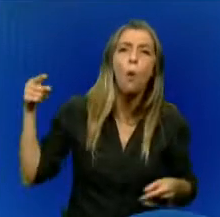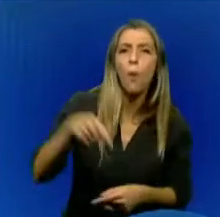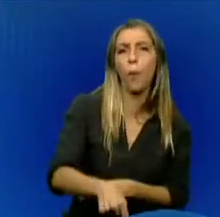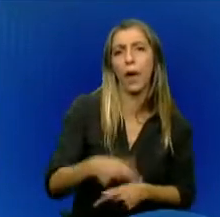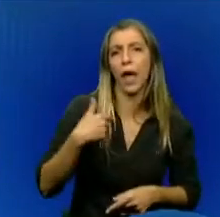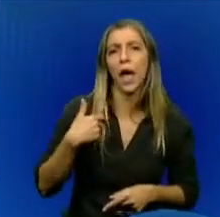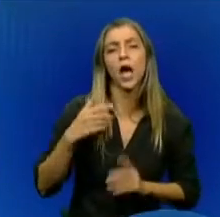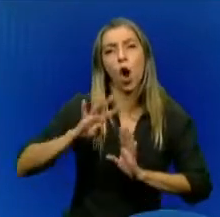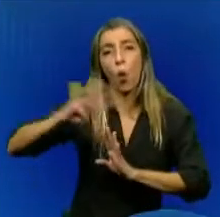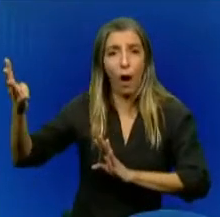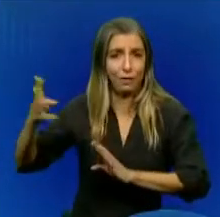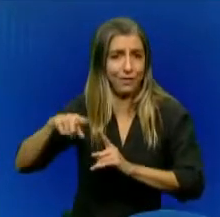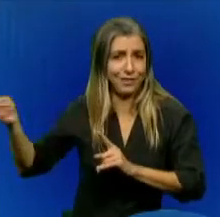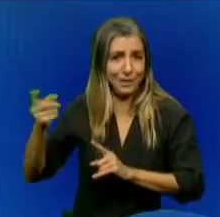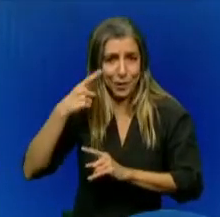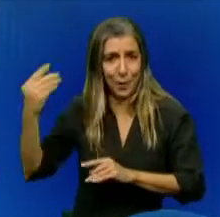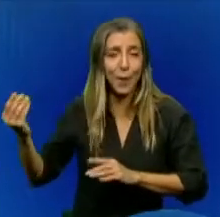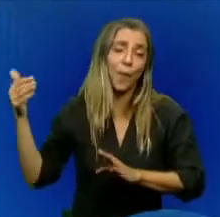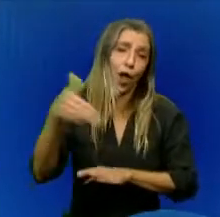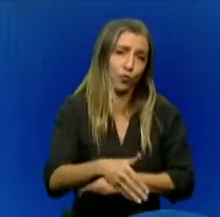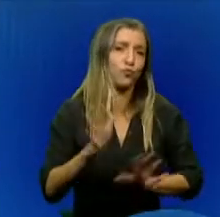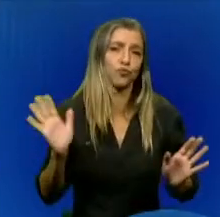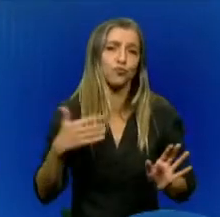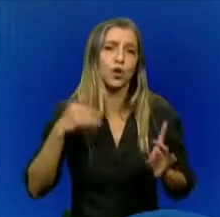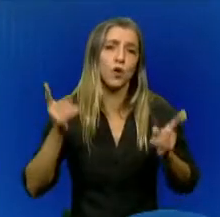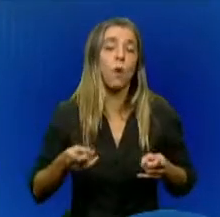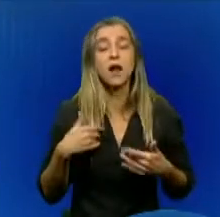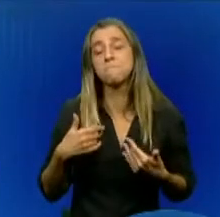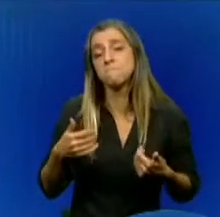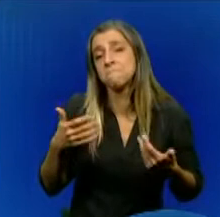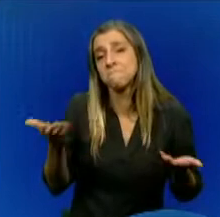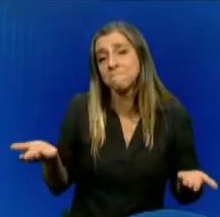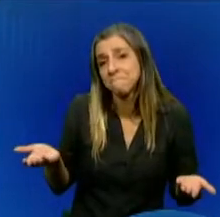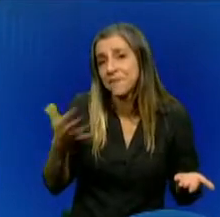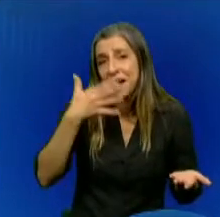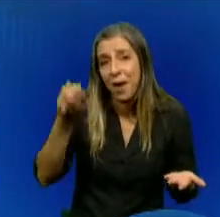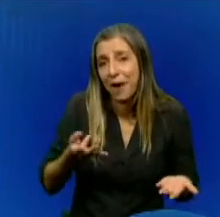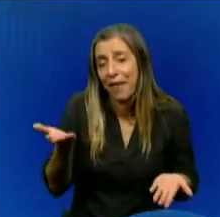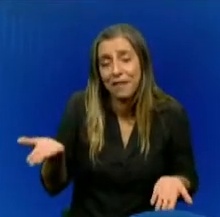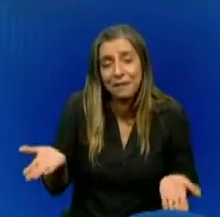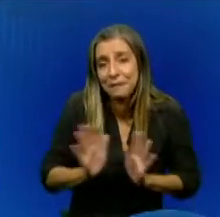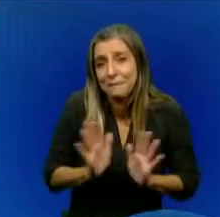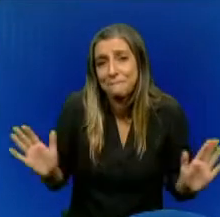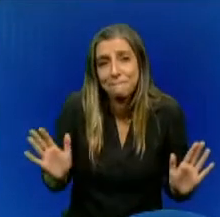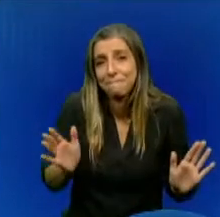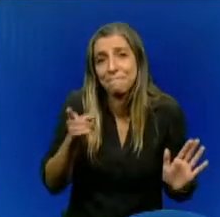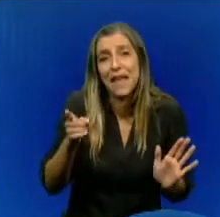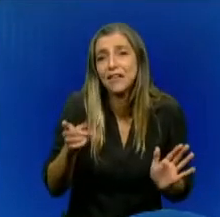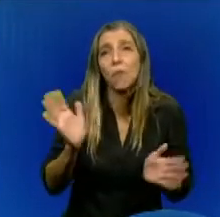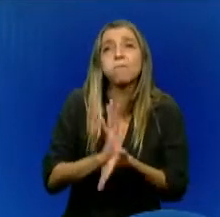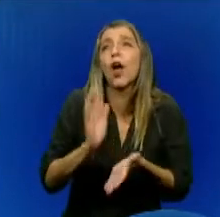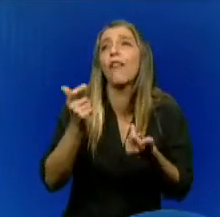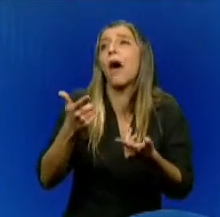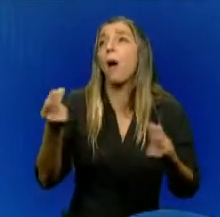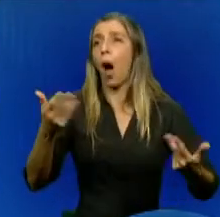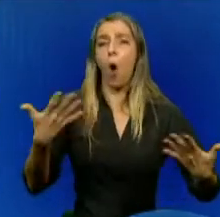de ellos de la Cámara y dar acá en forma presencial. Me parece que realmente no tiene ningún sentido ese tipo de valor. Tenemos que